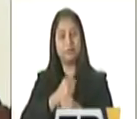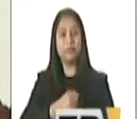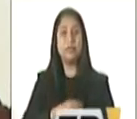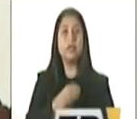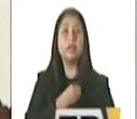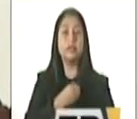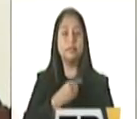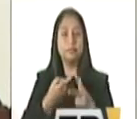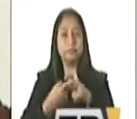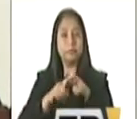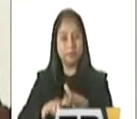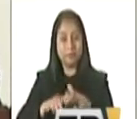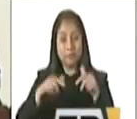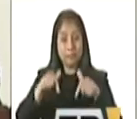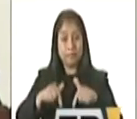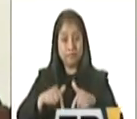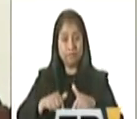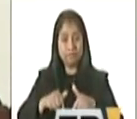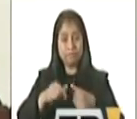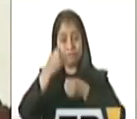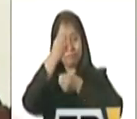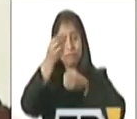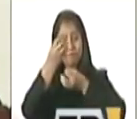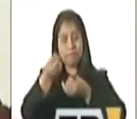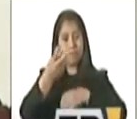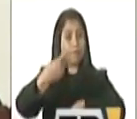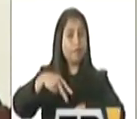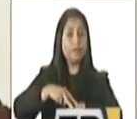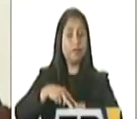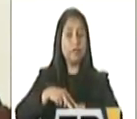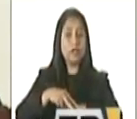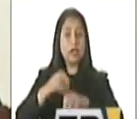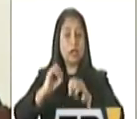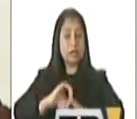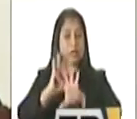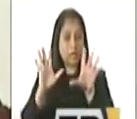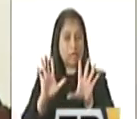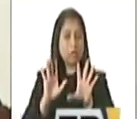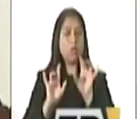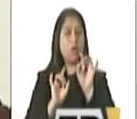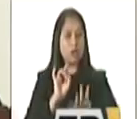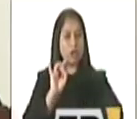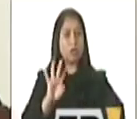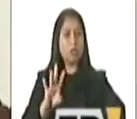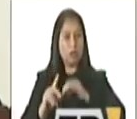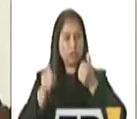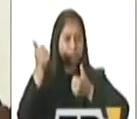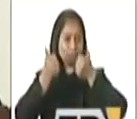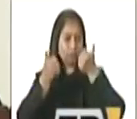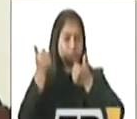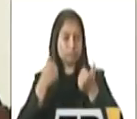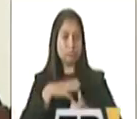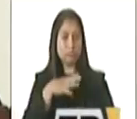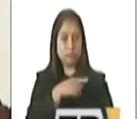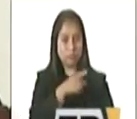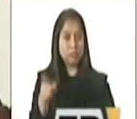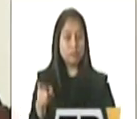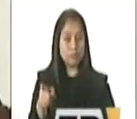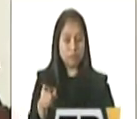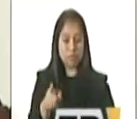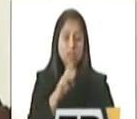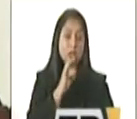principiar esta cadena nacional aclarando ciertas dudas que se han dado, que creo que vale la